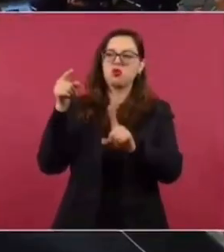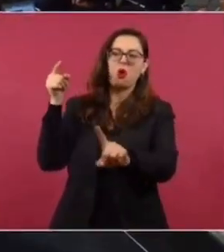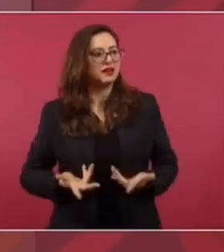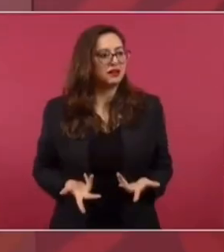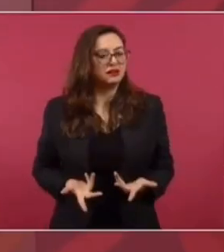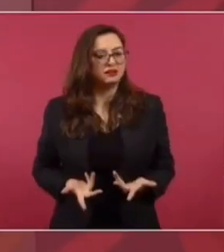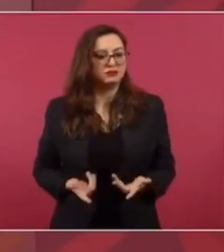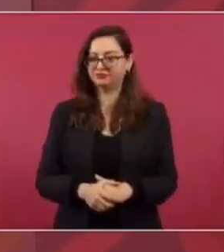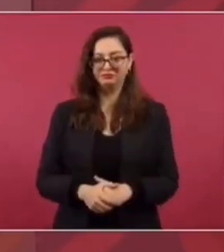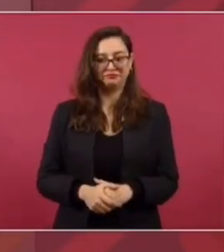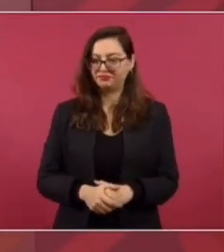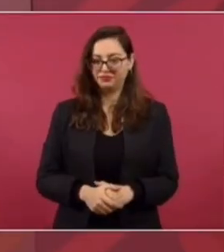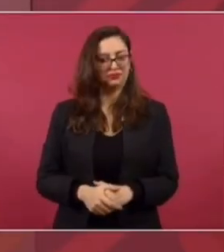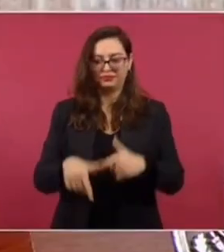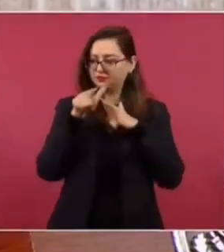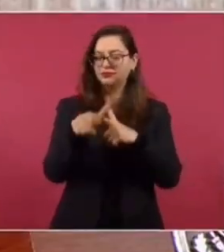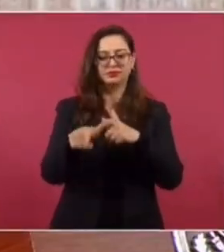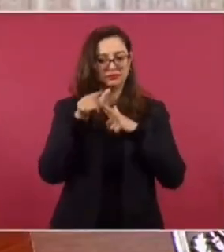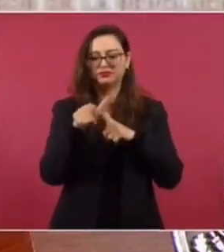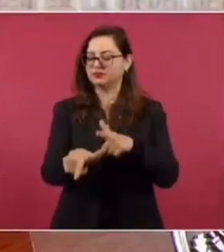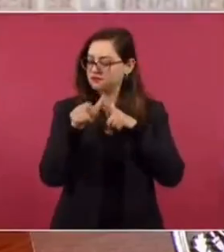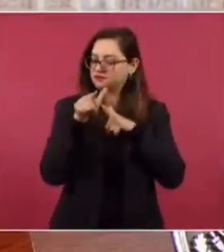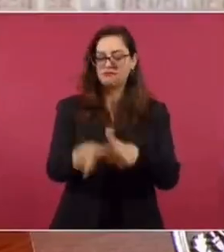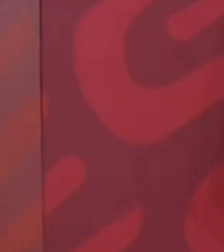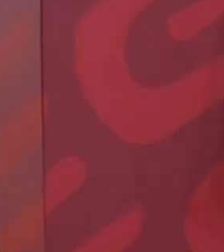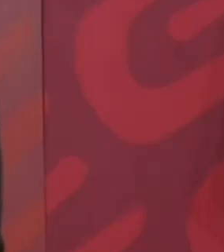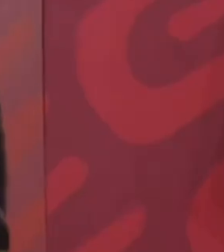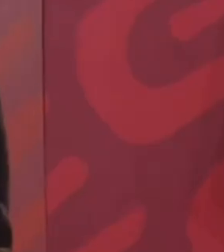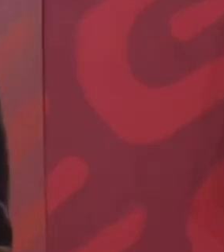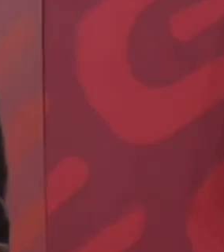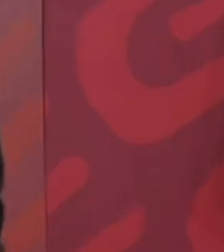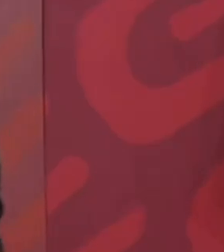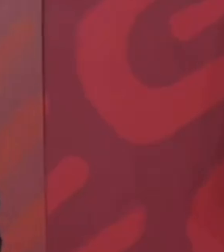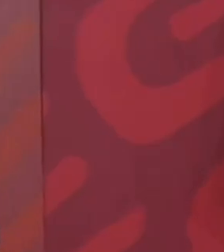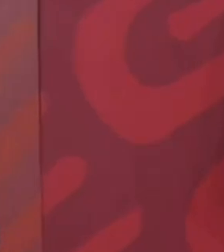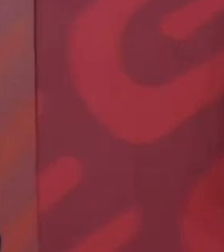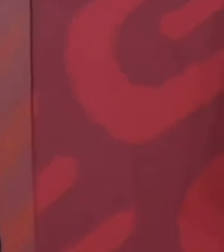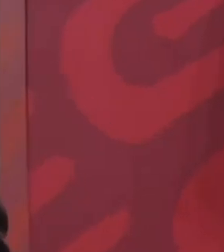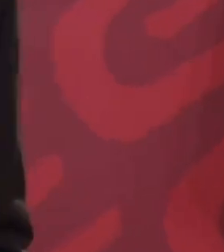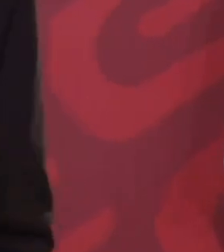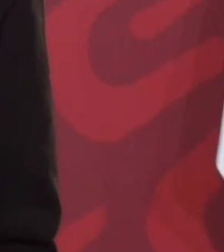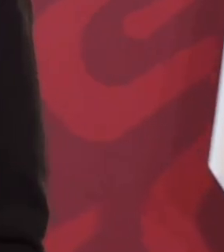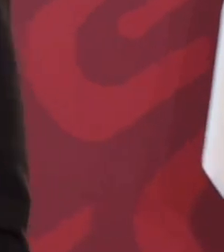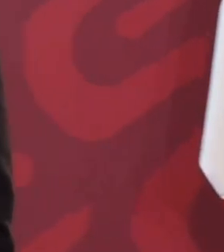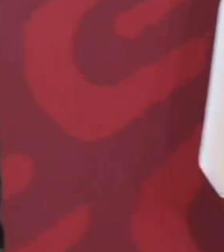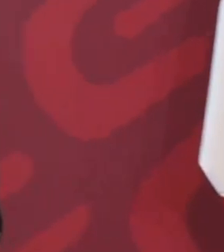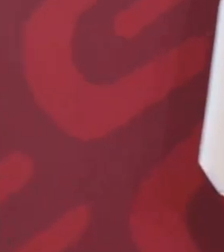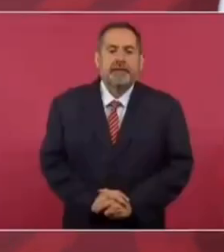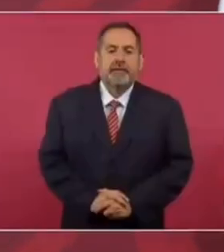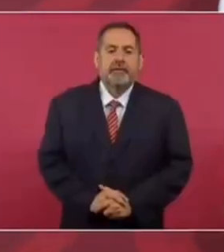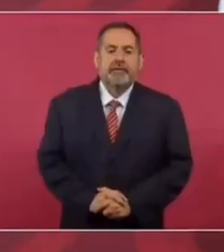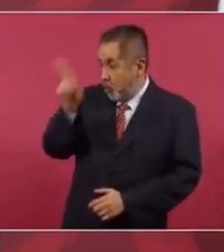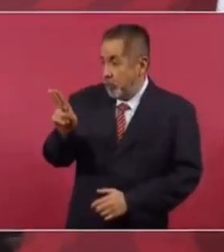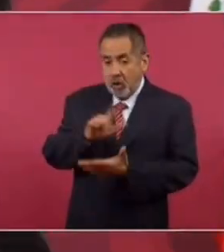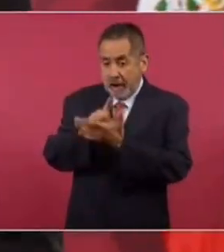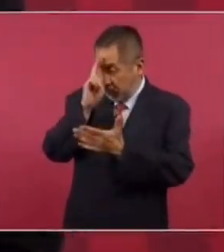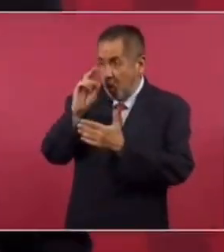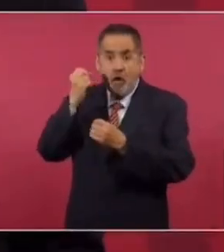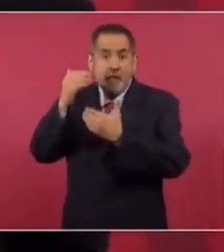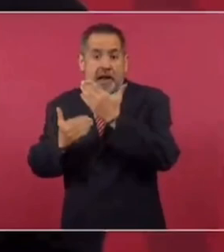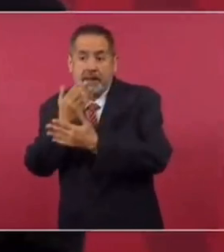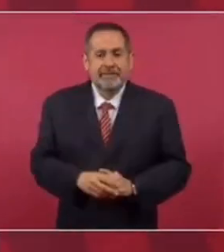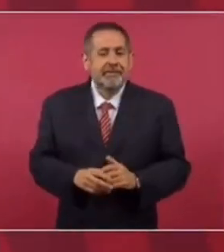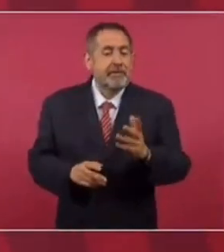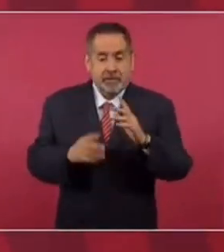ofrecer disculpas. Pero no, le siguen y le siguen y le siguen y le siguen. Pues puede ser que nos prohíban que haya mañanera, pero a lo mejor lo vamos a hacer